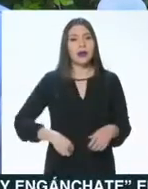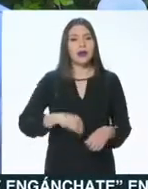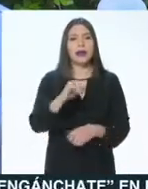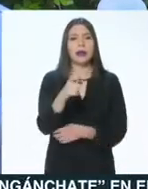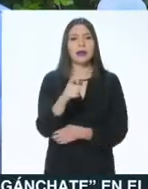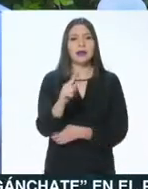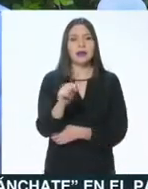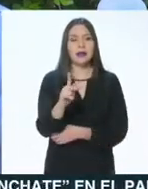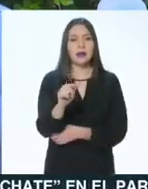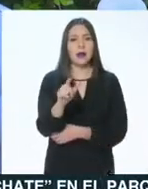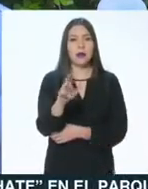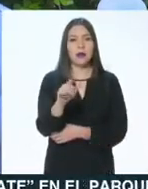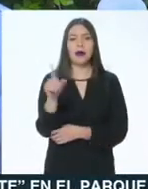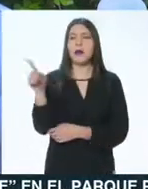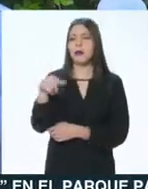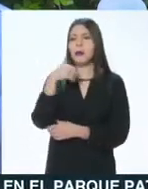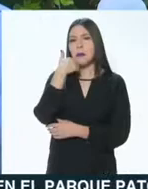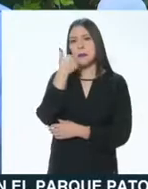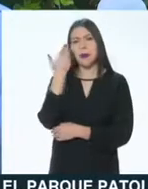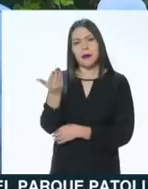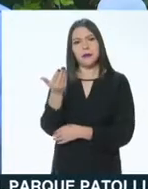el costo del